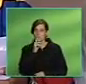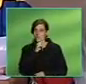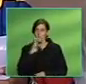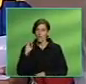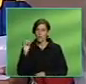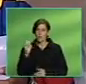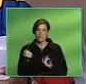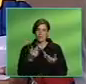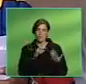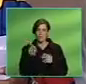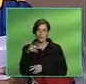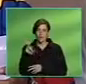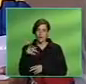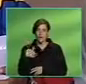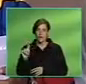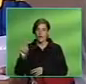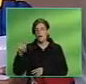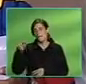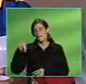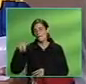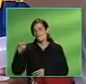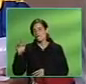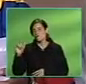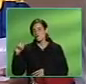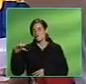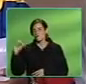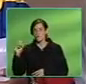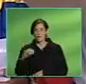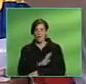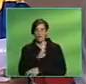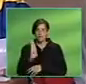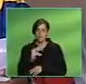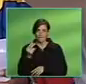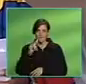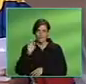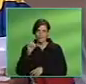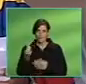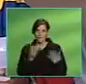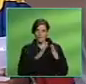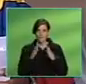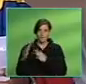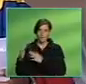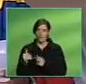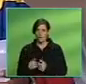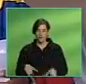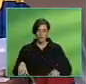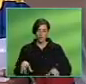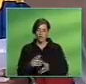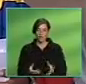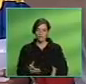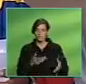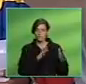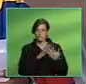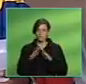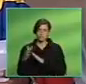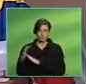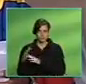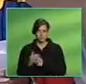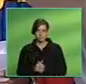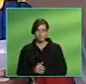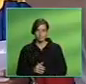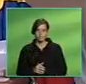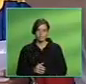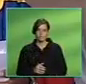40, parroquia Ambrosio, Cabima. Estamos entregando 20 viviendas en el conjunto residencial